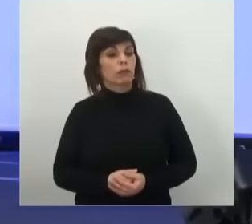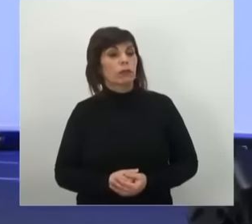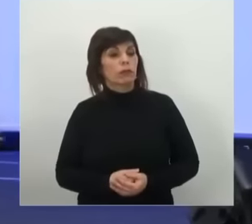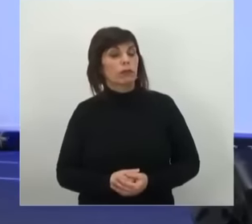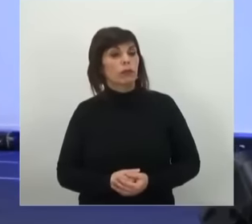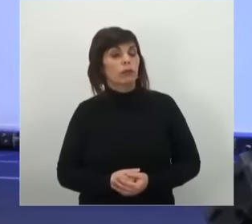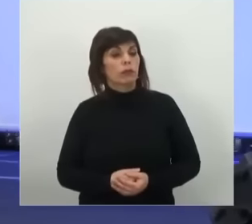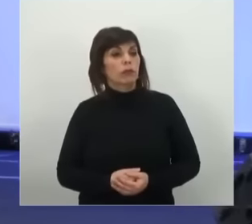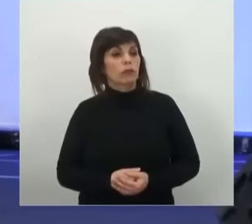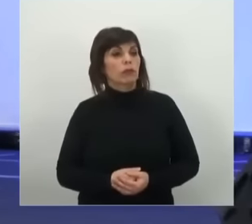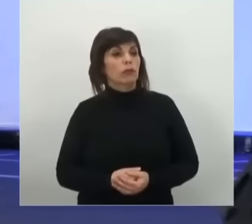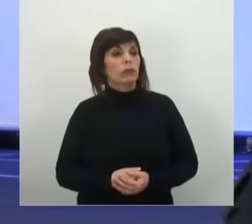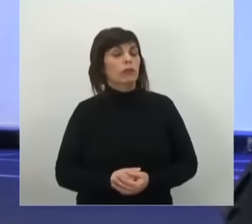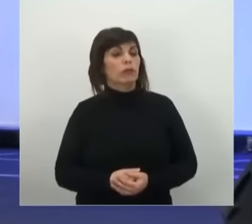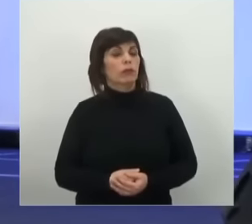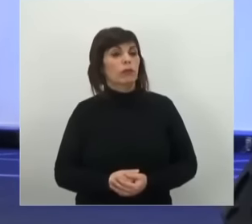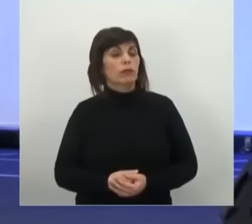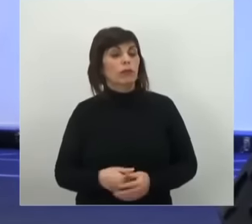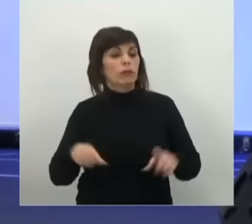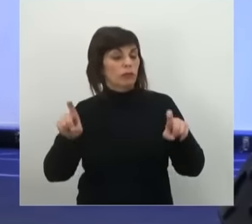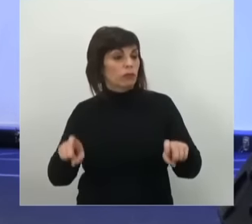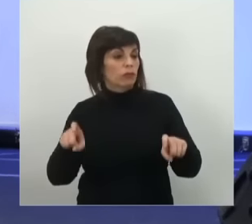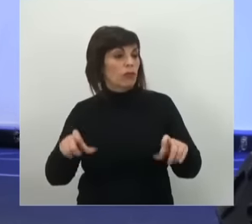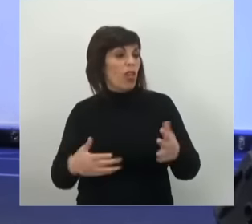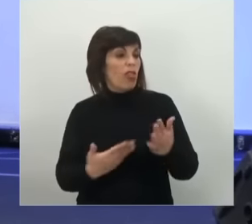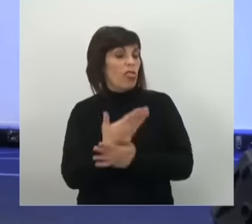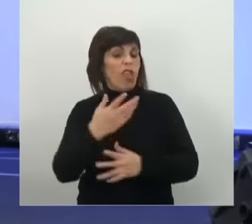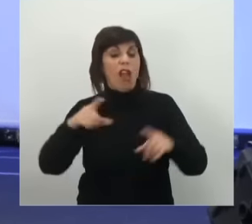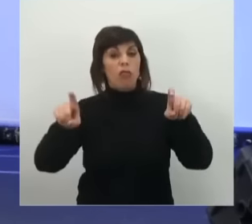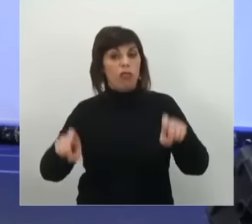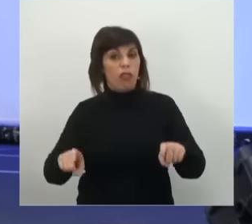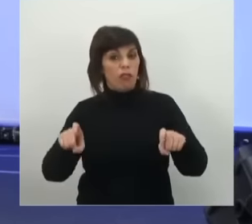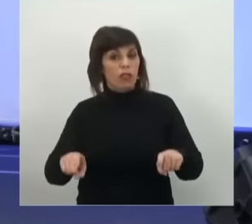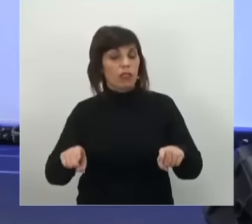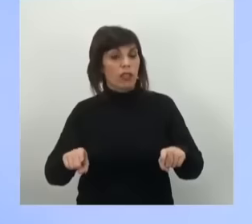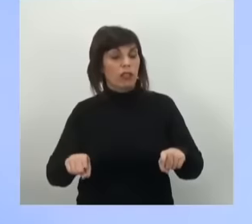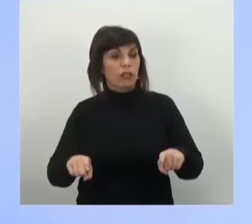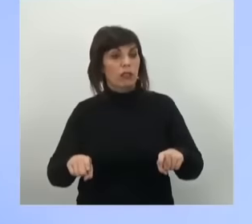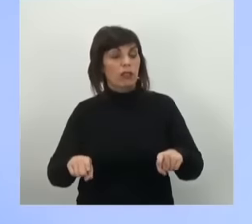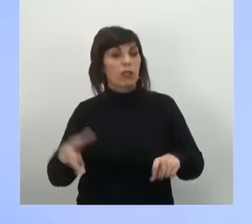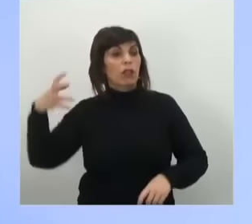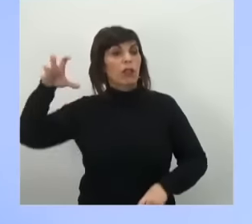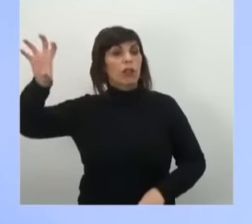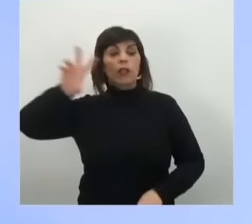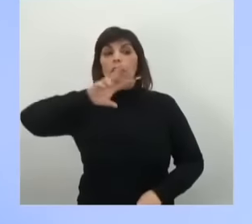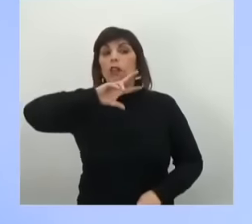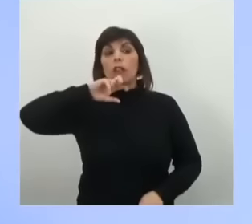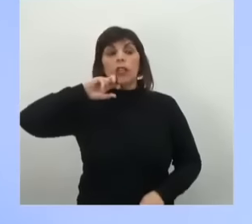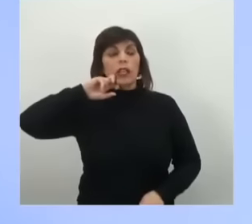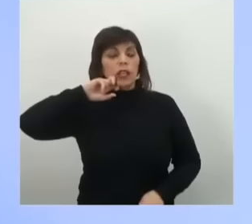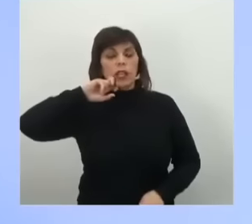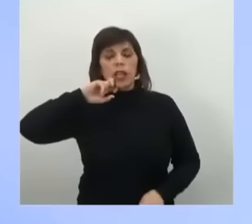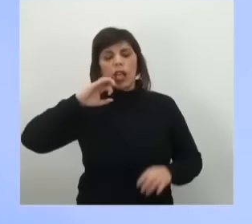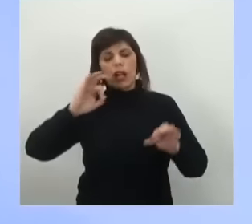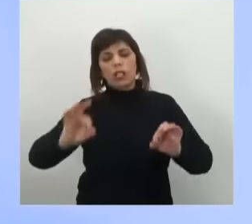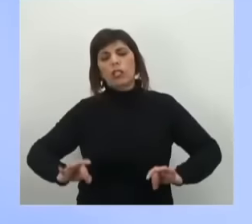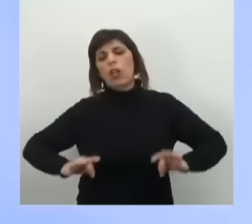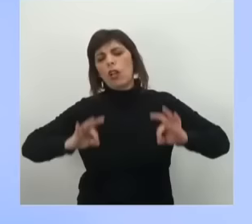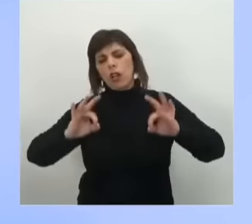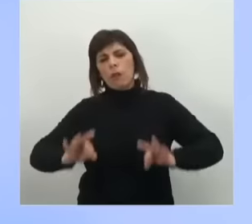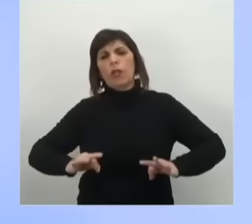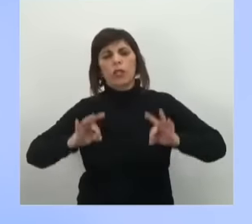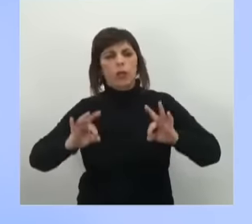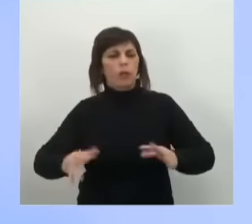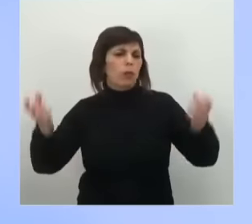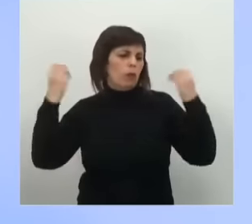shabat sábado un señor es un día que se toma como un día de reposo Israel lo practica mucho los días sábados allí no hay transporte